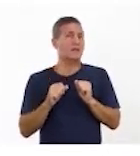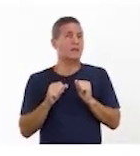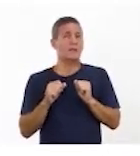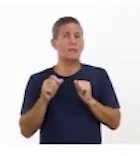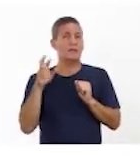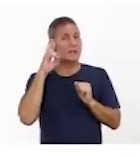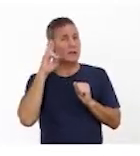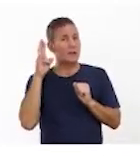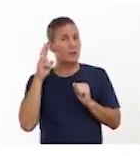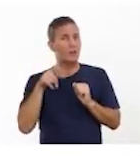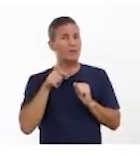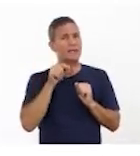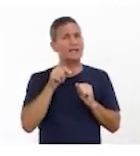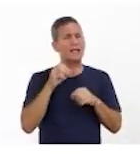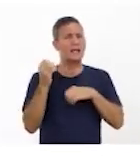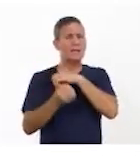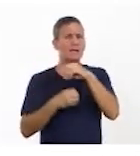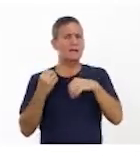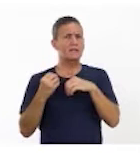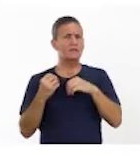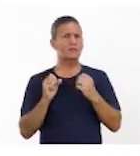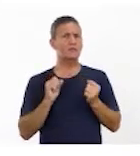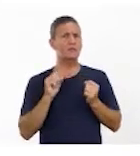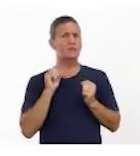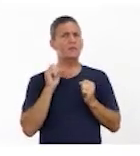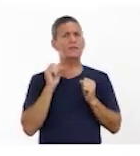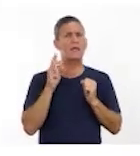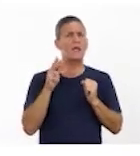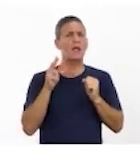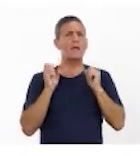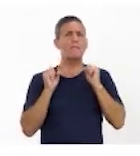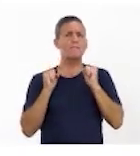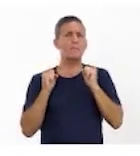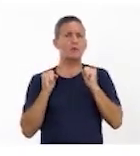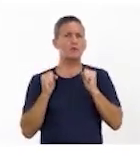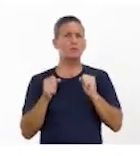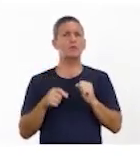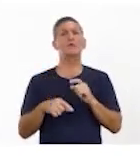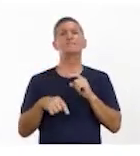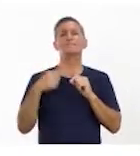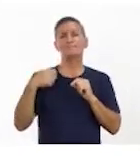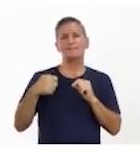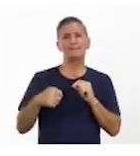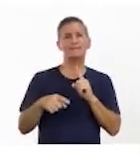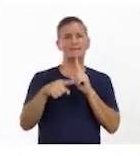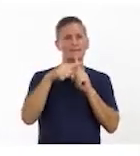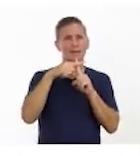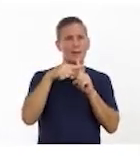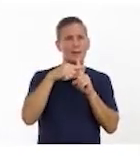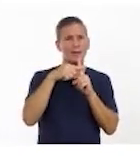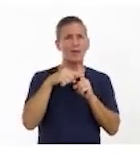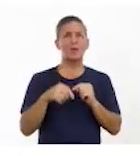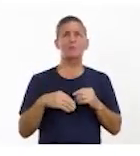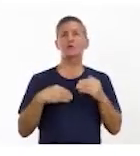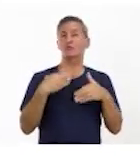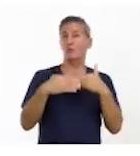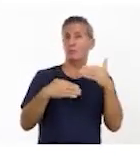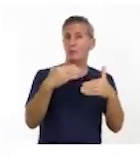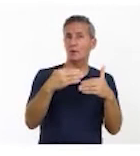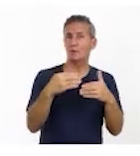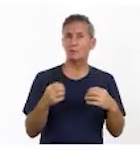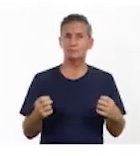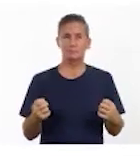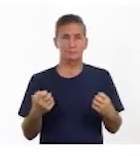una pila. También debe recordar que esta variación de potencial les tiene que dar positivo, porque